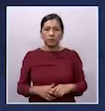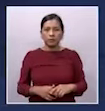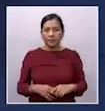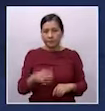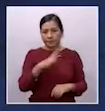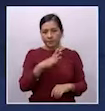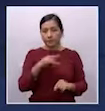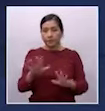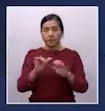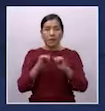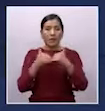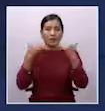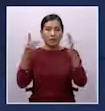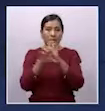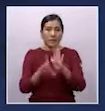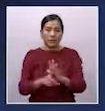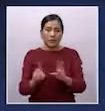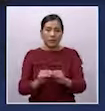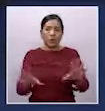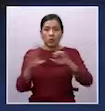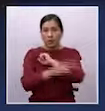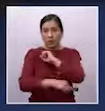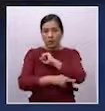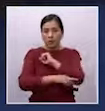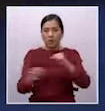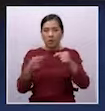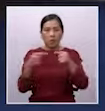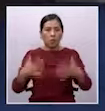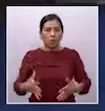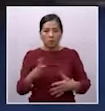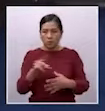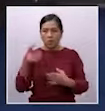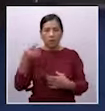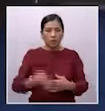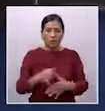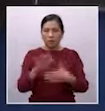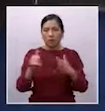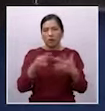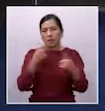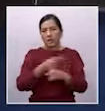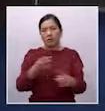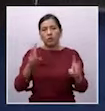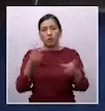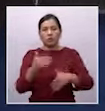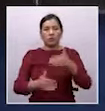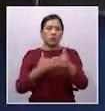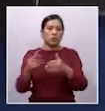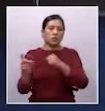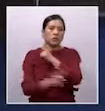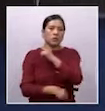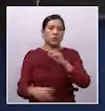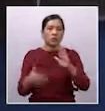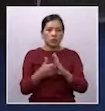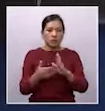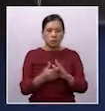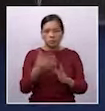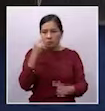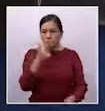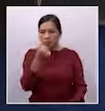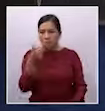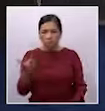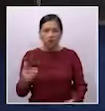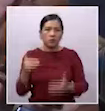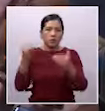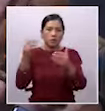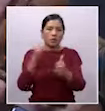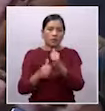Desde la Asamblea Legislativa Plurinacional, oposición y oficialismo anuncian procesos penales en contra de aquellos que promovieron los bloqueos